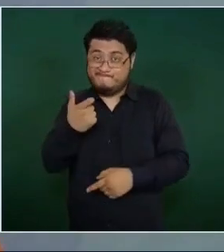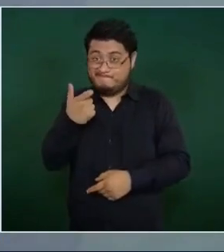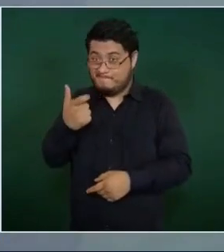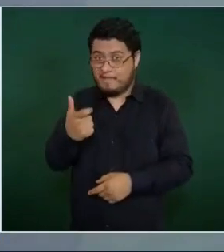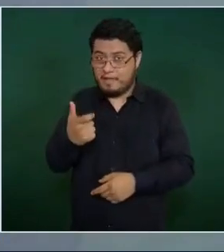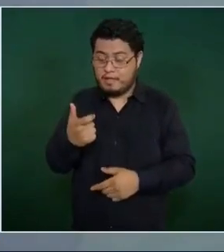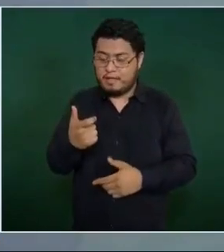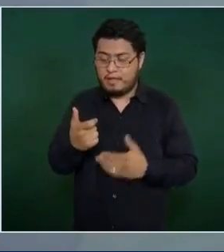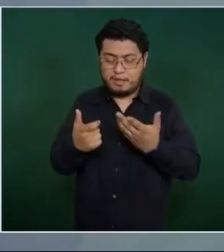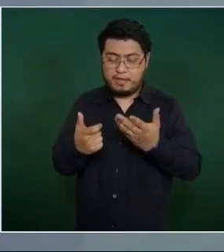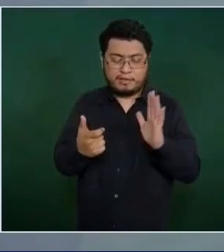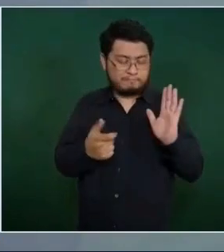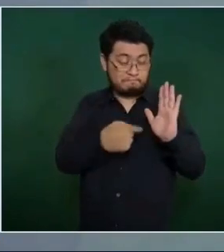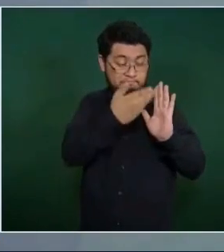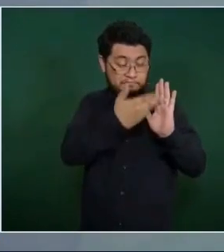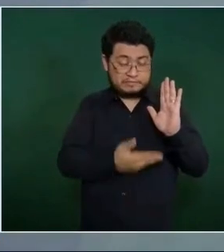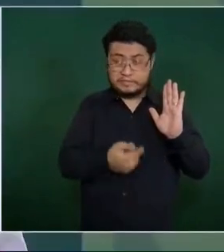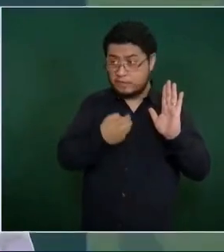te tengo que pagar tanto